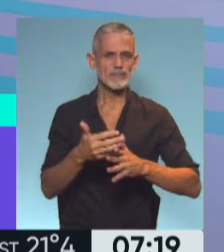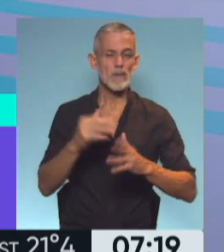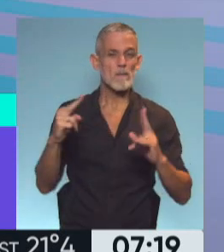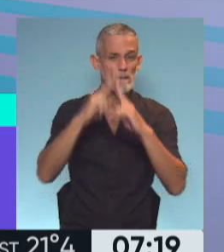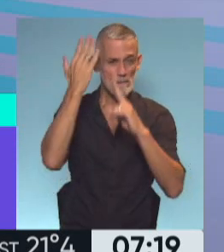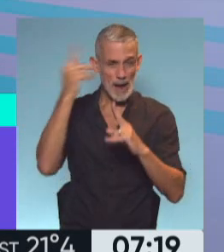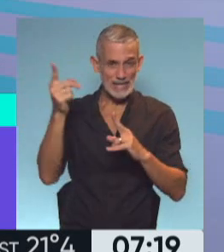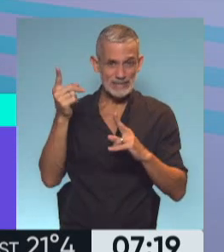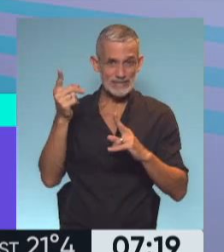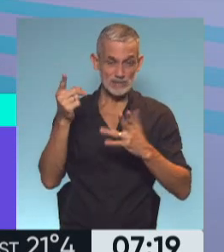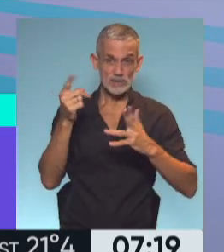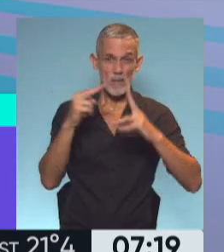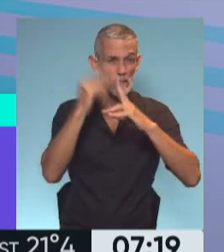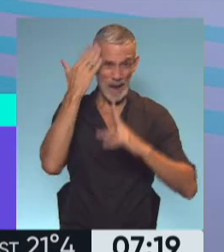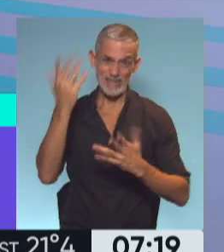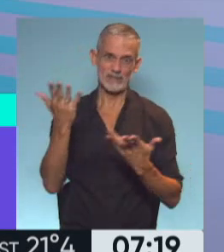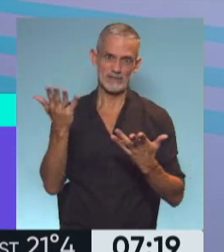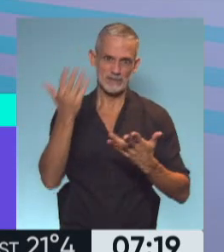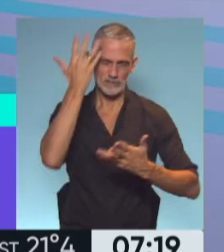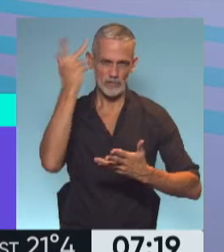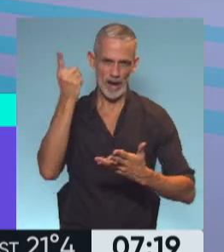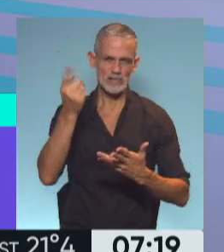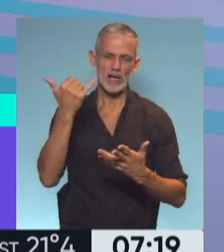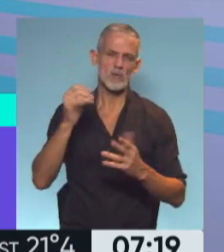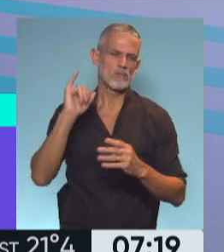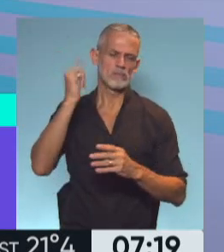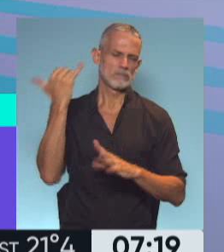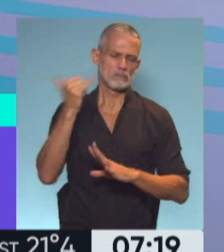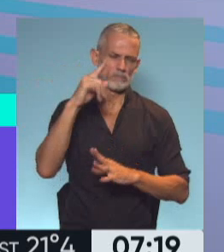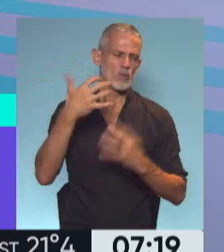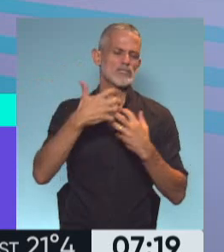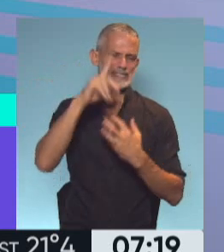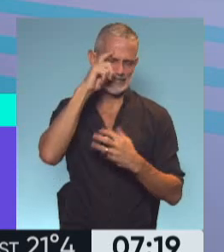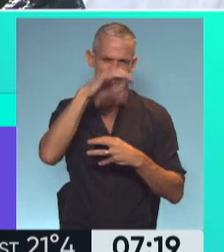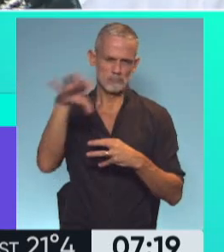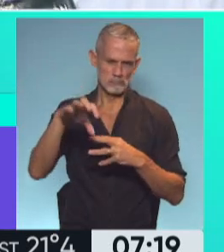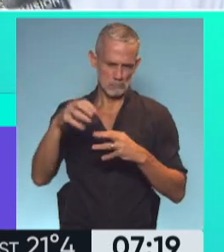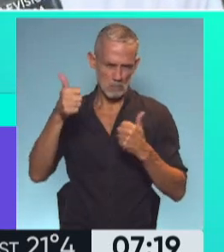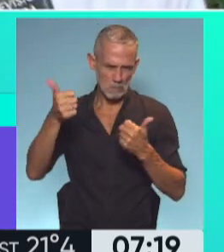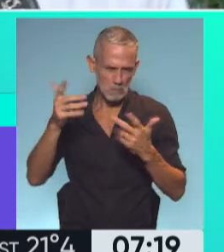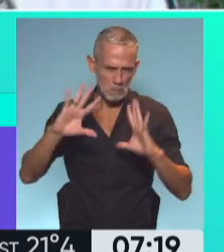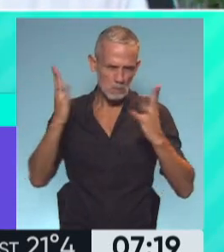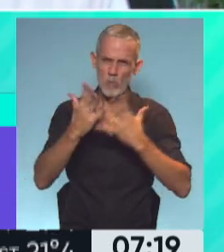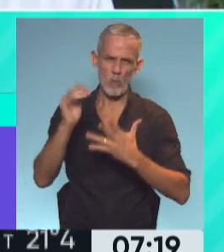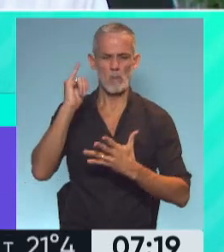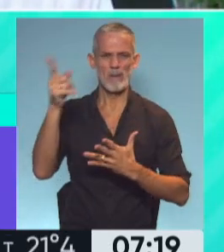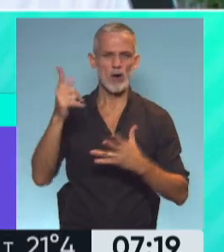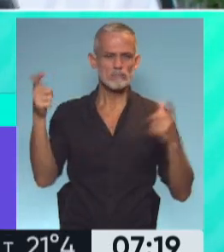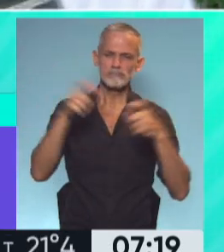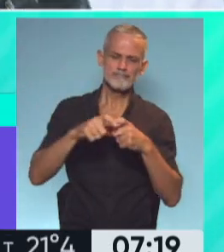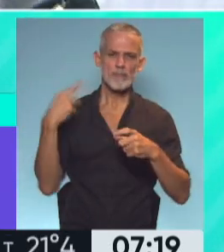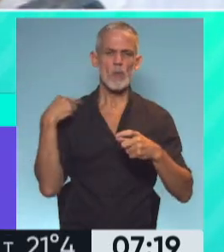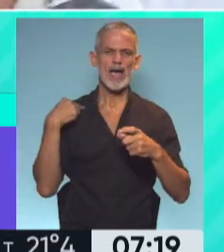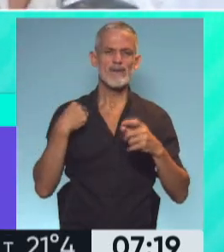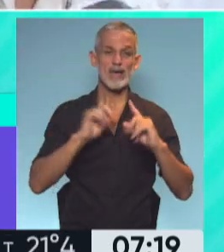París, estamos hablando de París, que tiene uno de los mejores sistemas sanitarios del mundo, se reunieron los jefes de las